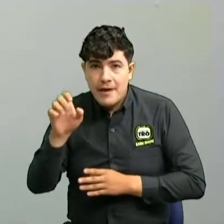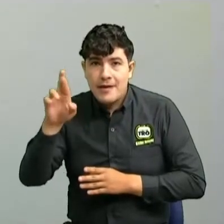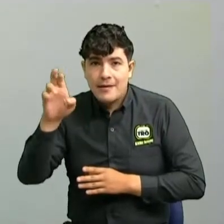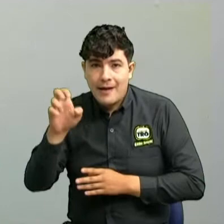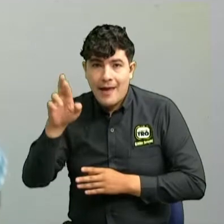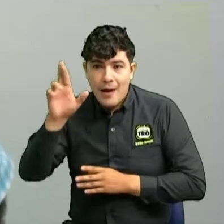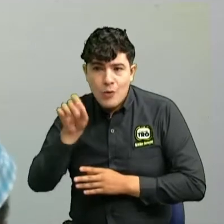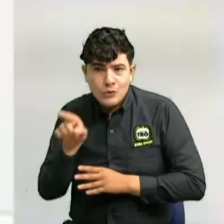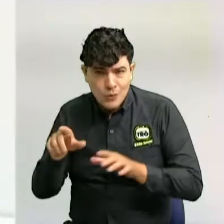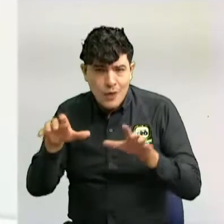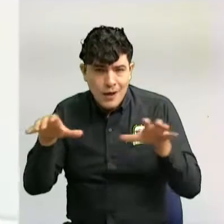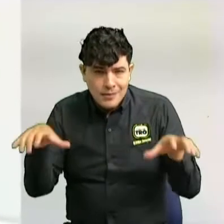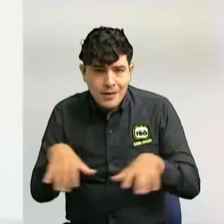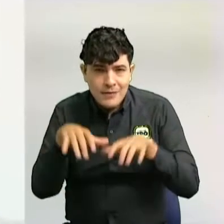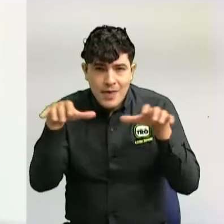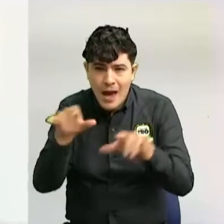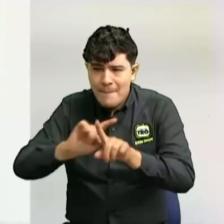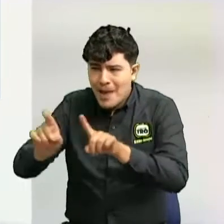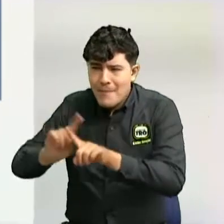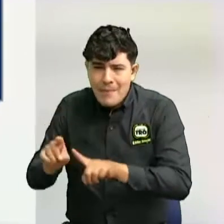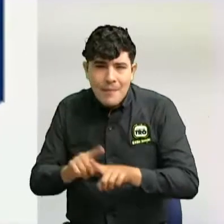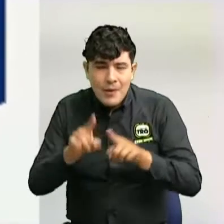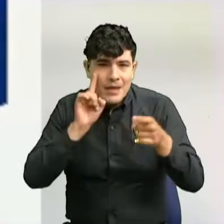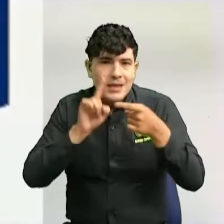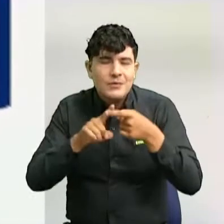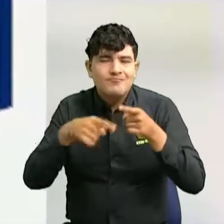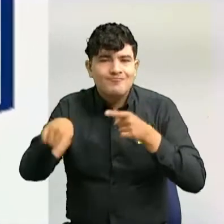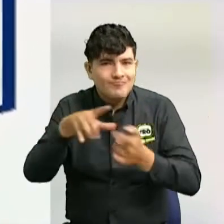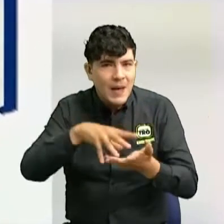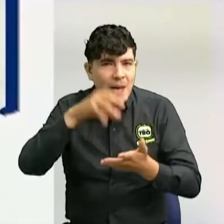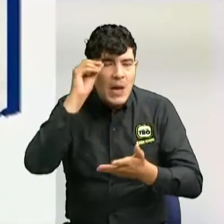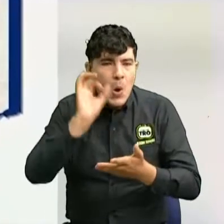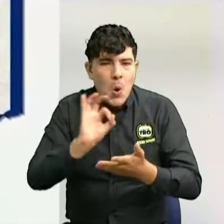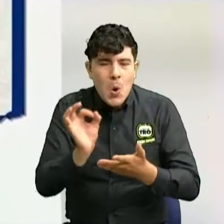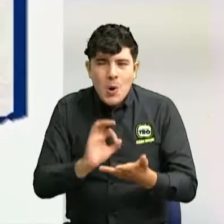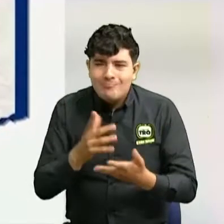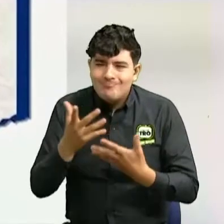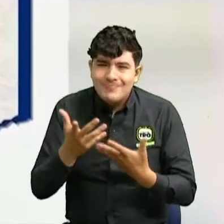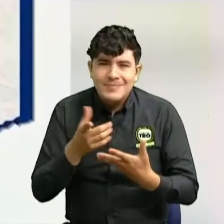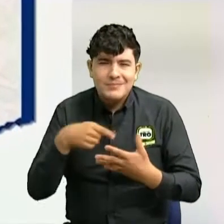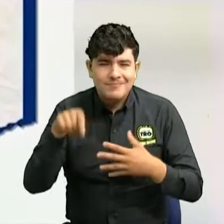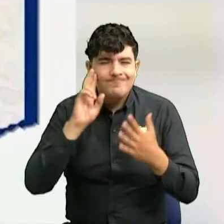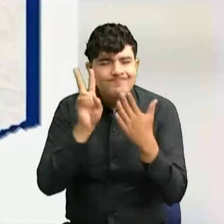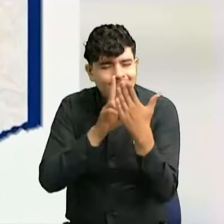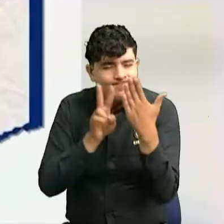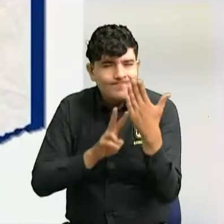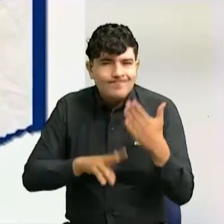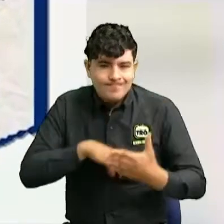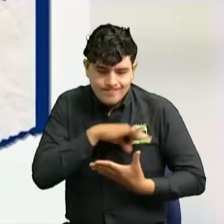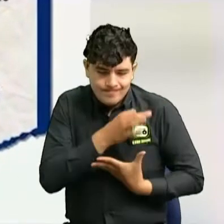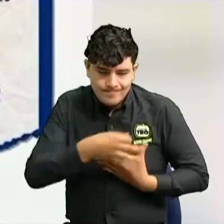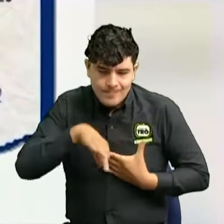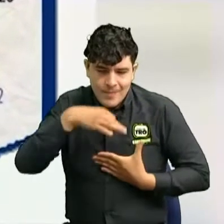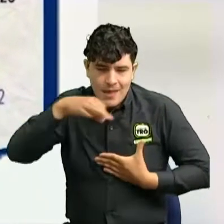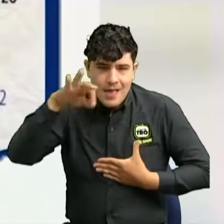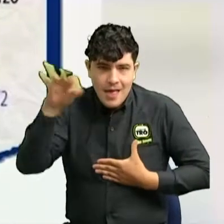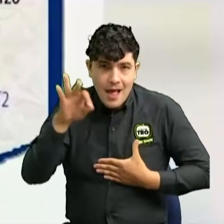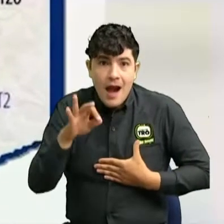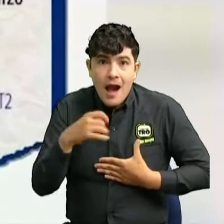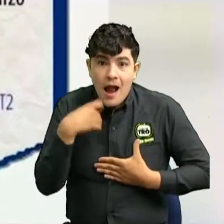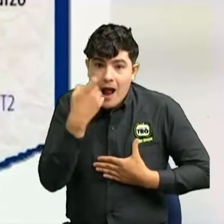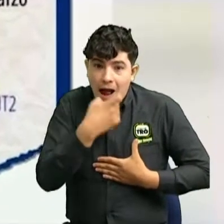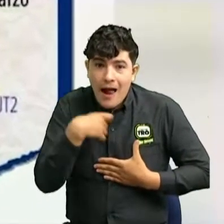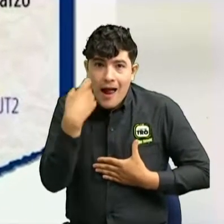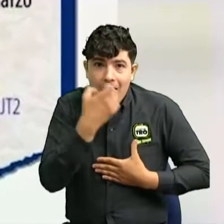actividad alrededor de la poesía, esa herramienta que tiene la lengua para expresar sentimientos